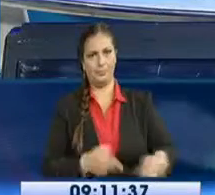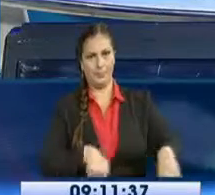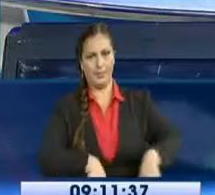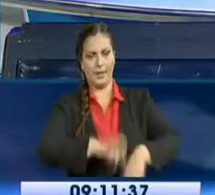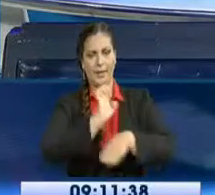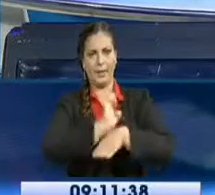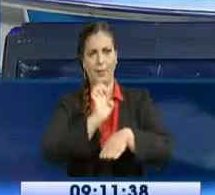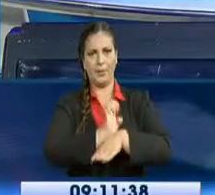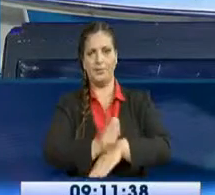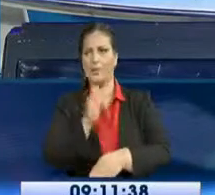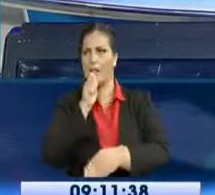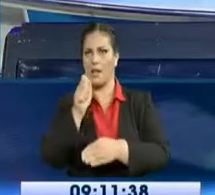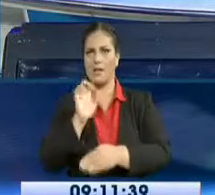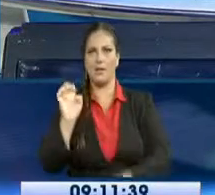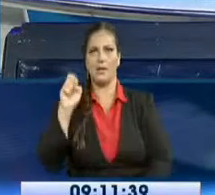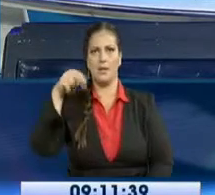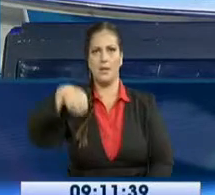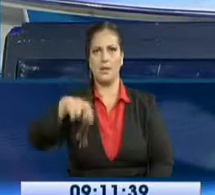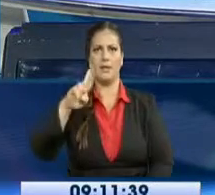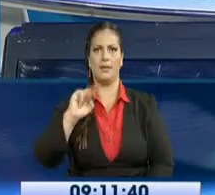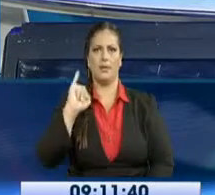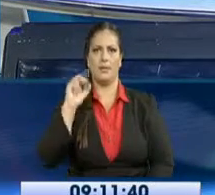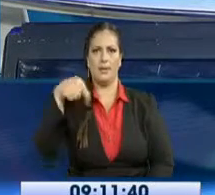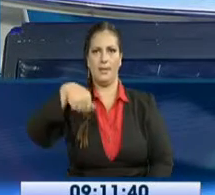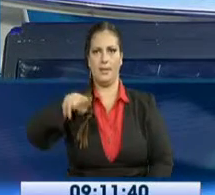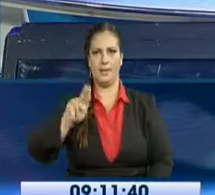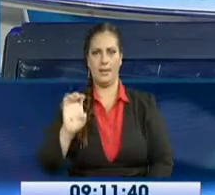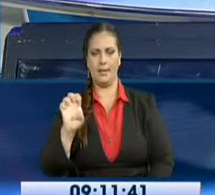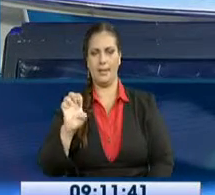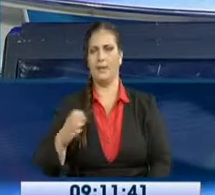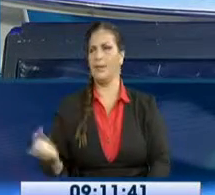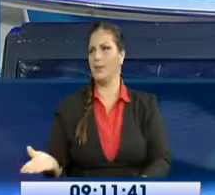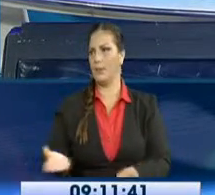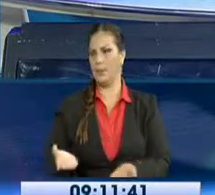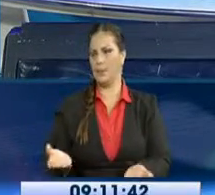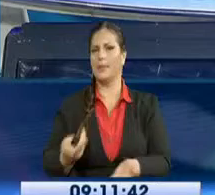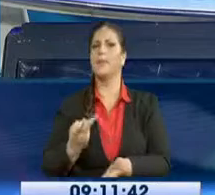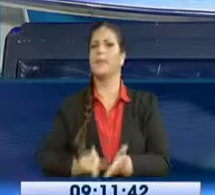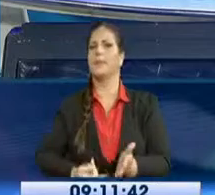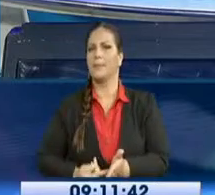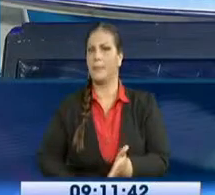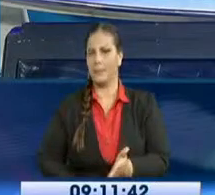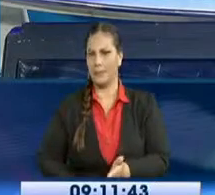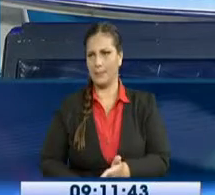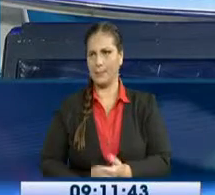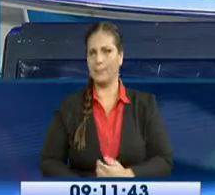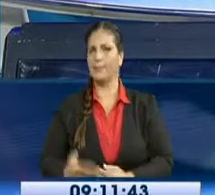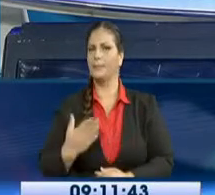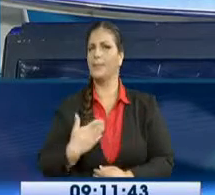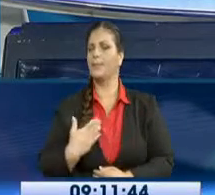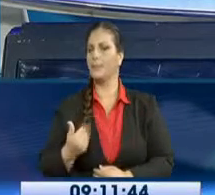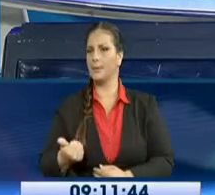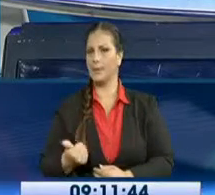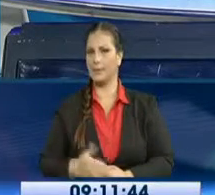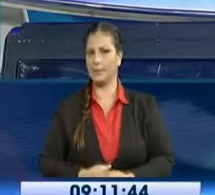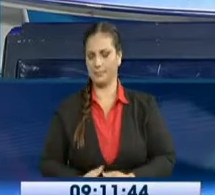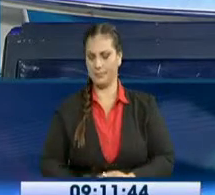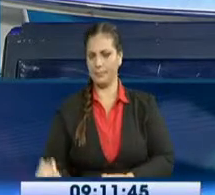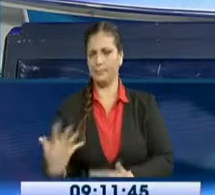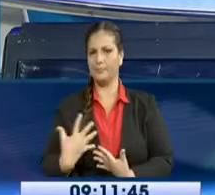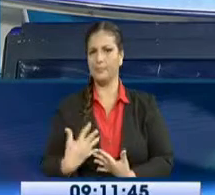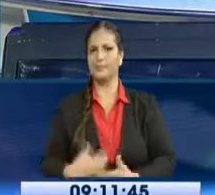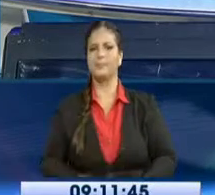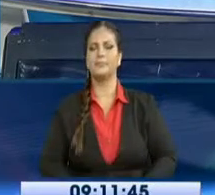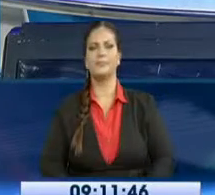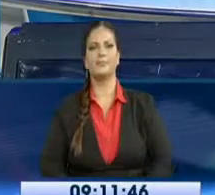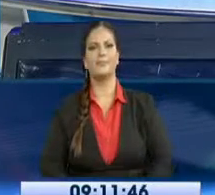Vamos con Enrique Muñoz, que nos da novedades del sitio en que se encuentra. Enrique, ¿qué tal? Cuéntanos. Hola, ¿qué tal?